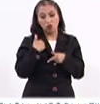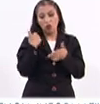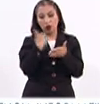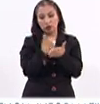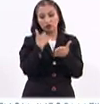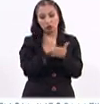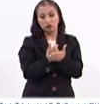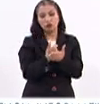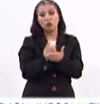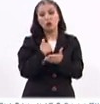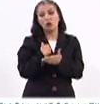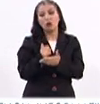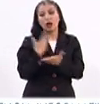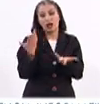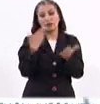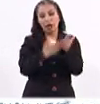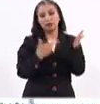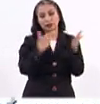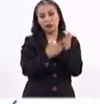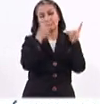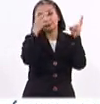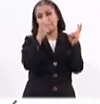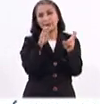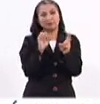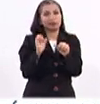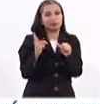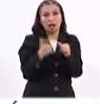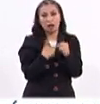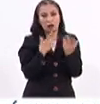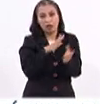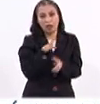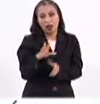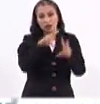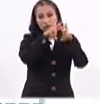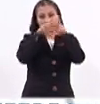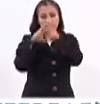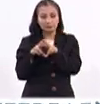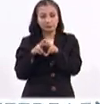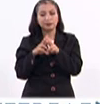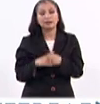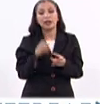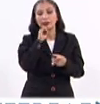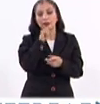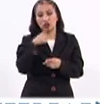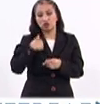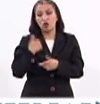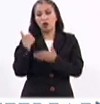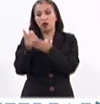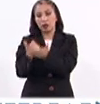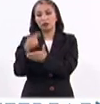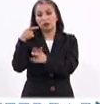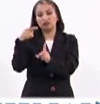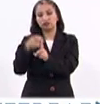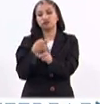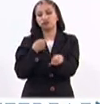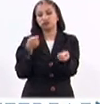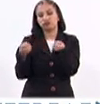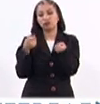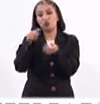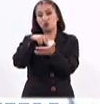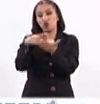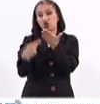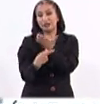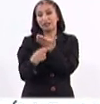Participo dando un taller sobre algún tema general de astronomía y también participo dirigiendo uno de